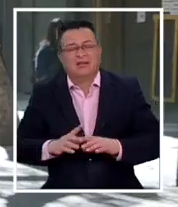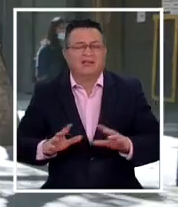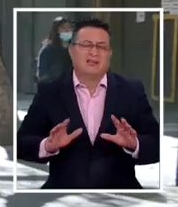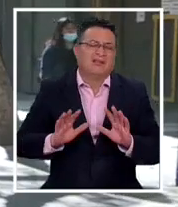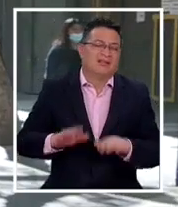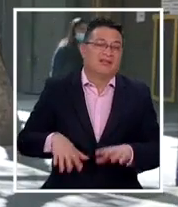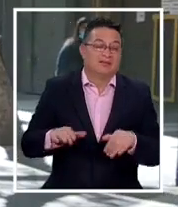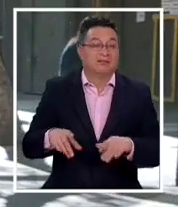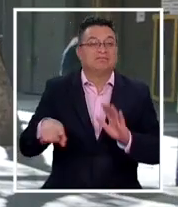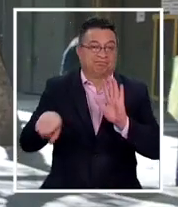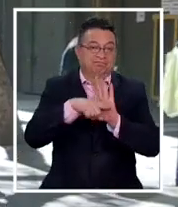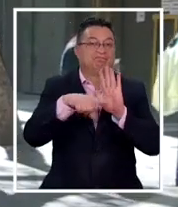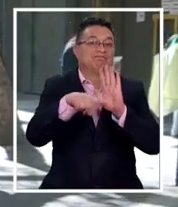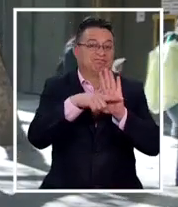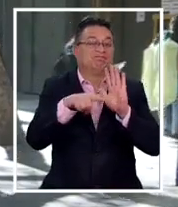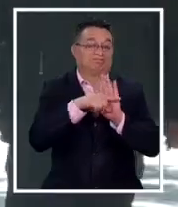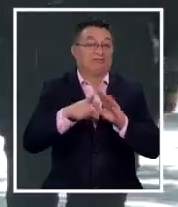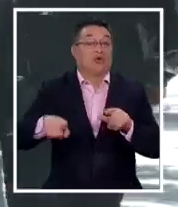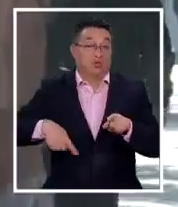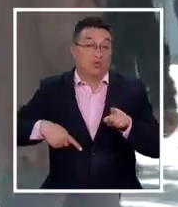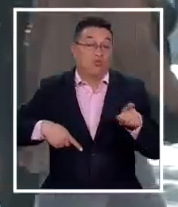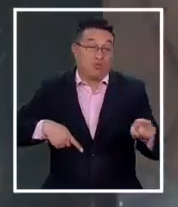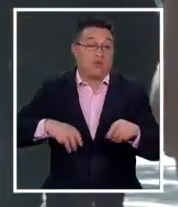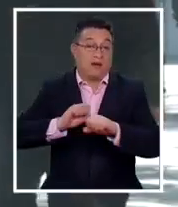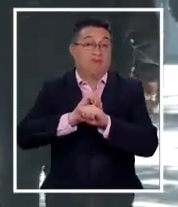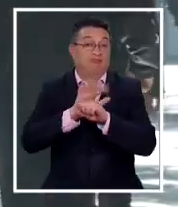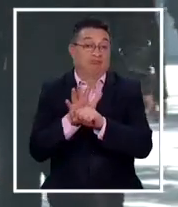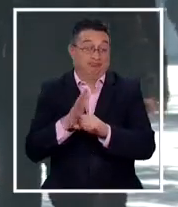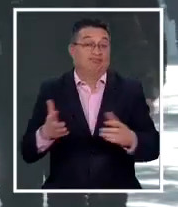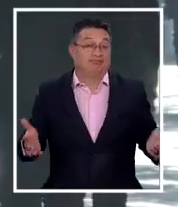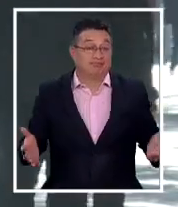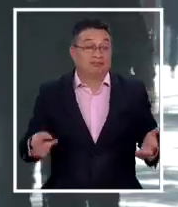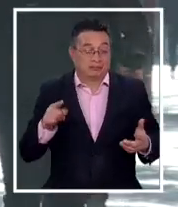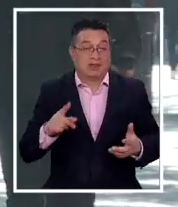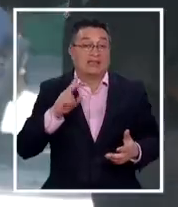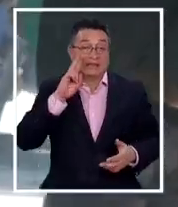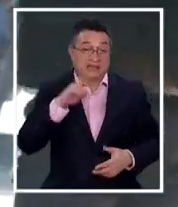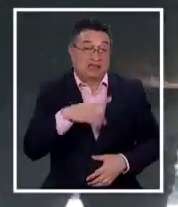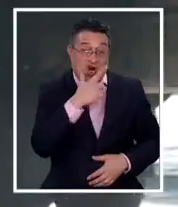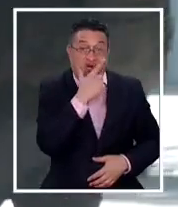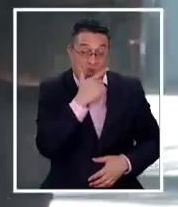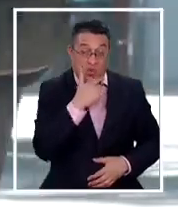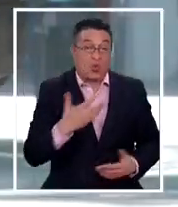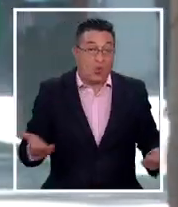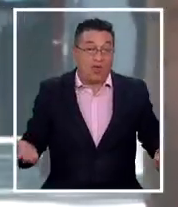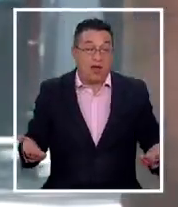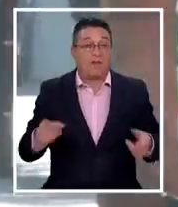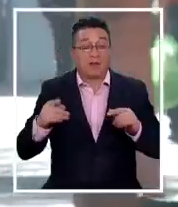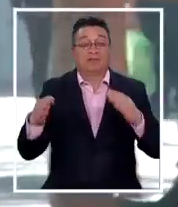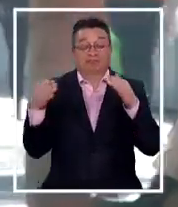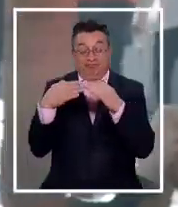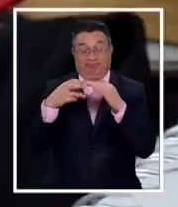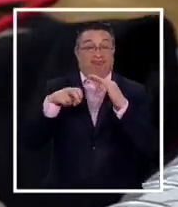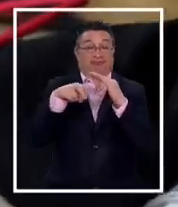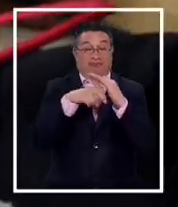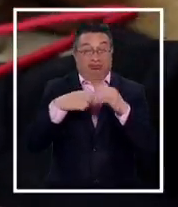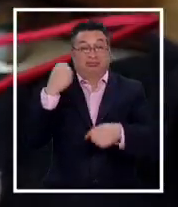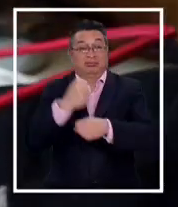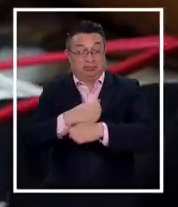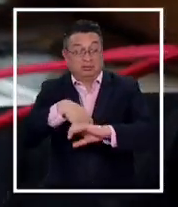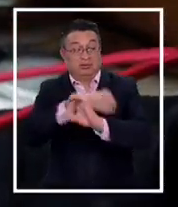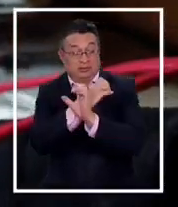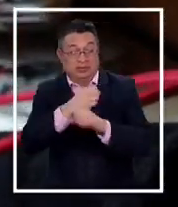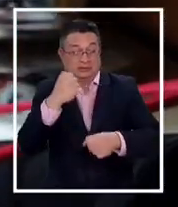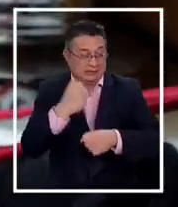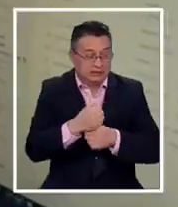pandemia ha afectado negativamente nuestra salud mental. De eso no hay duda. El encierro, la incertidumbre, las dificultades del teletrabajo, de